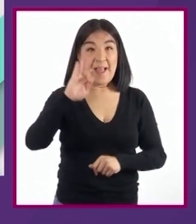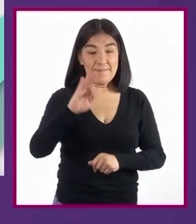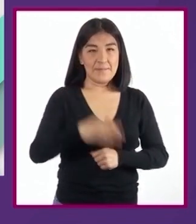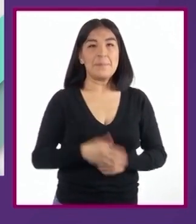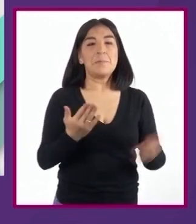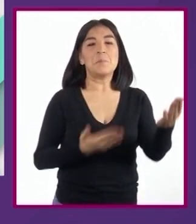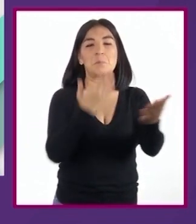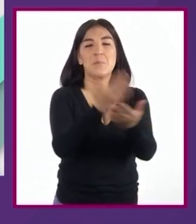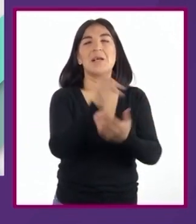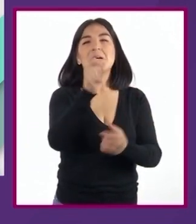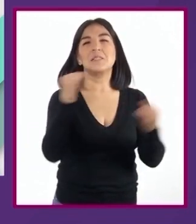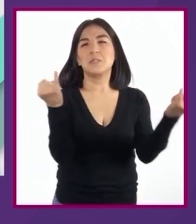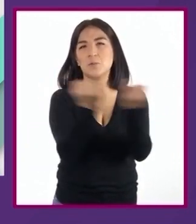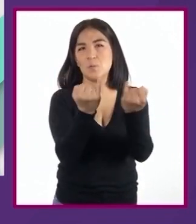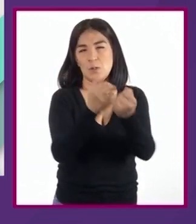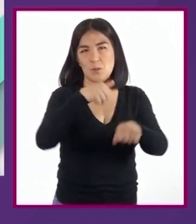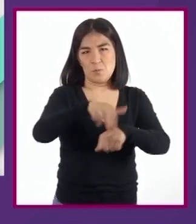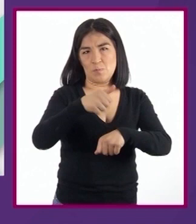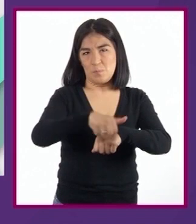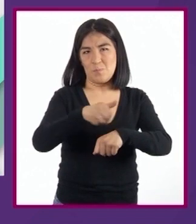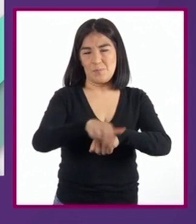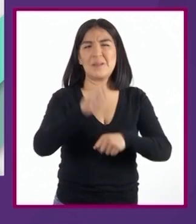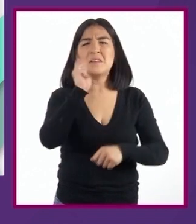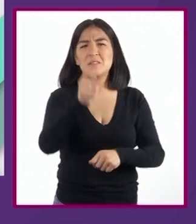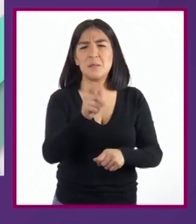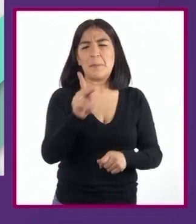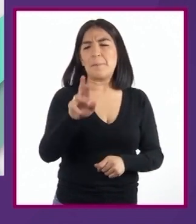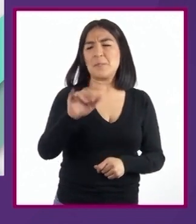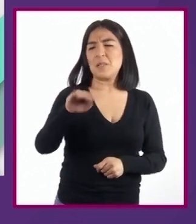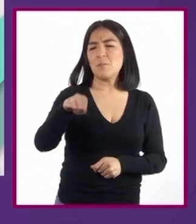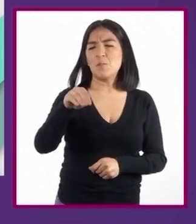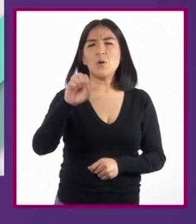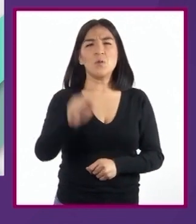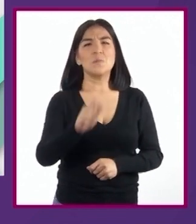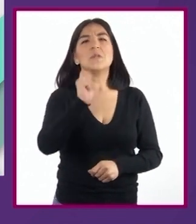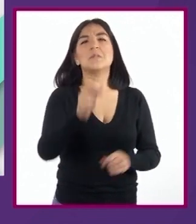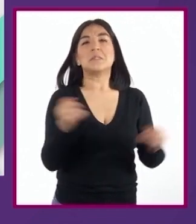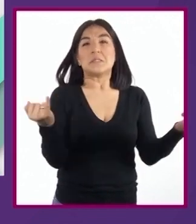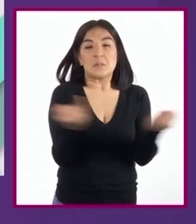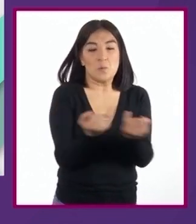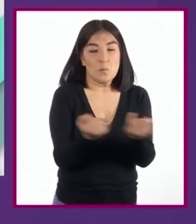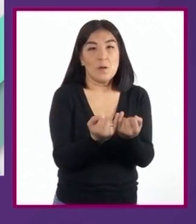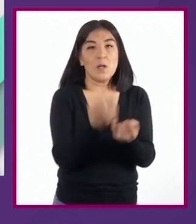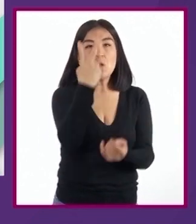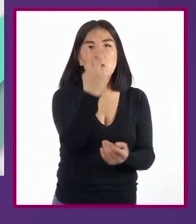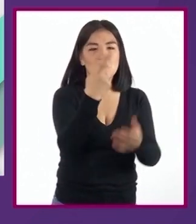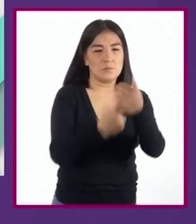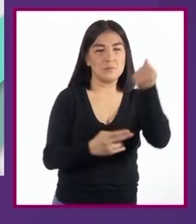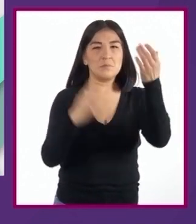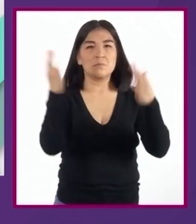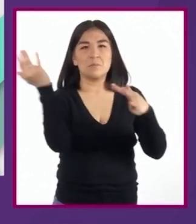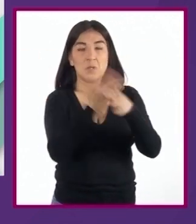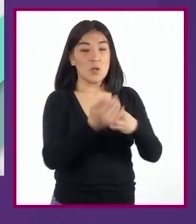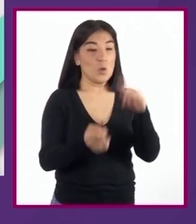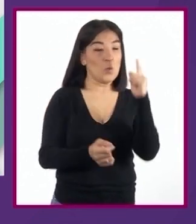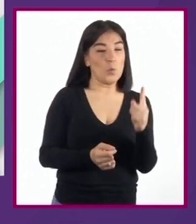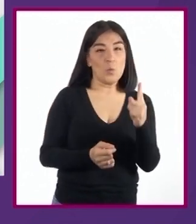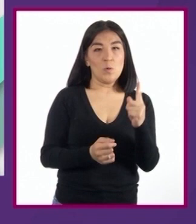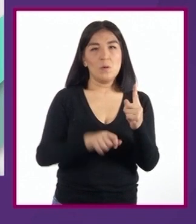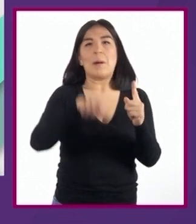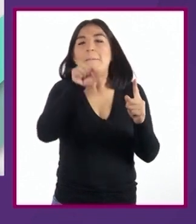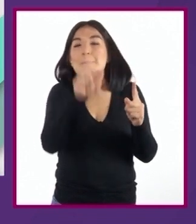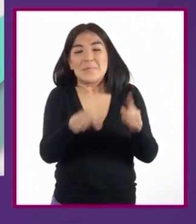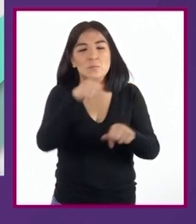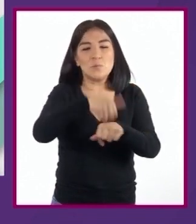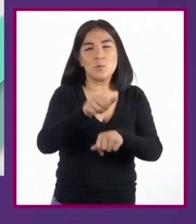números primos. Sabemos que los números primos son aquellos que solo tienen dos divisores, el 1 y el mismo